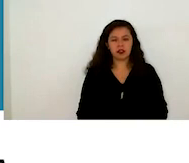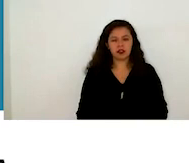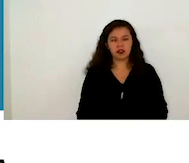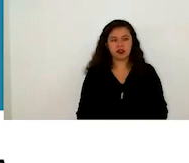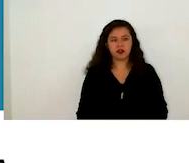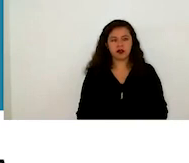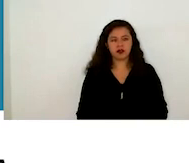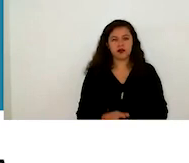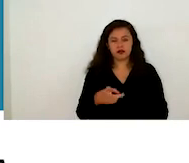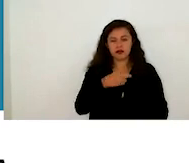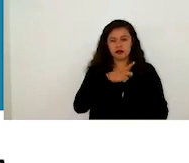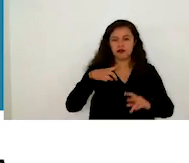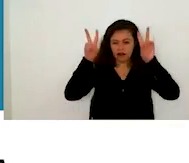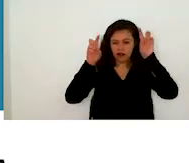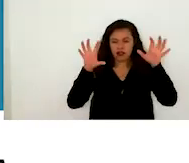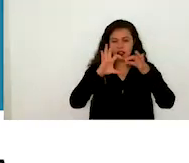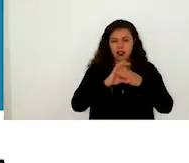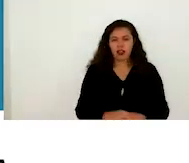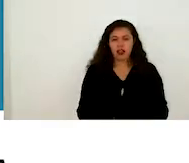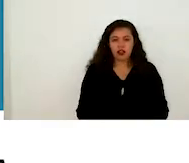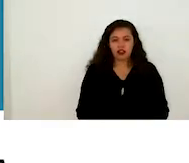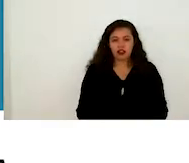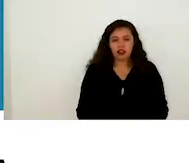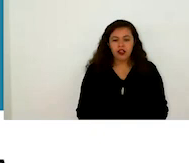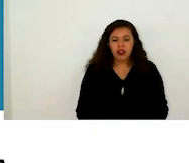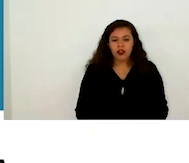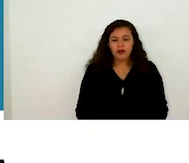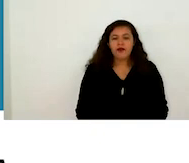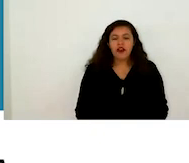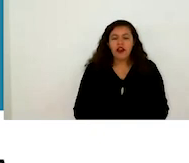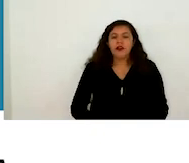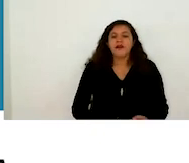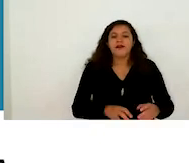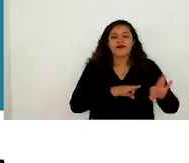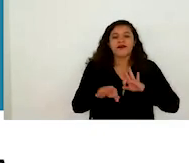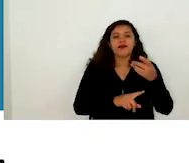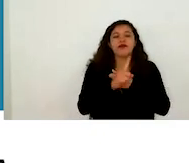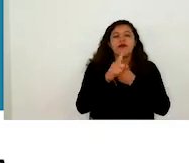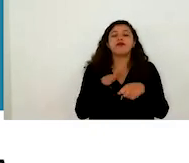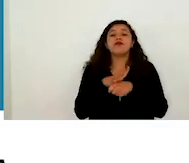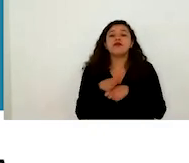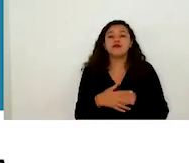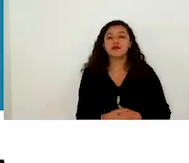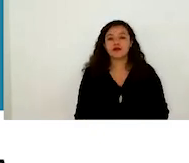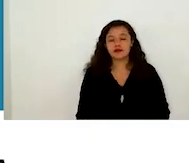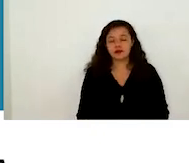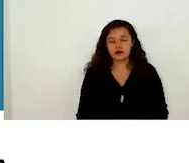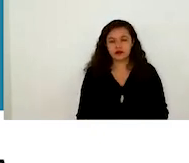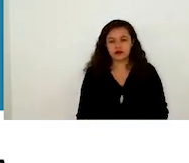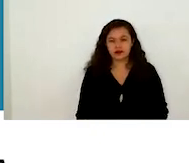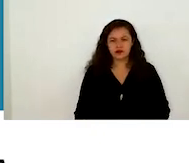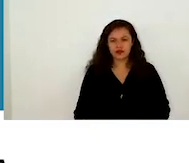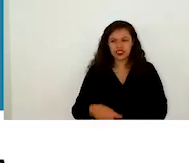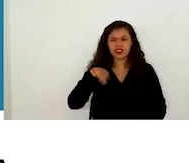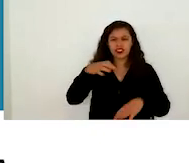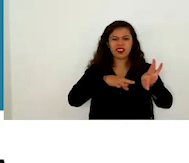guadalupe qué problema me está dando el trabajo qué tal qué es tan malos 200